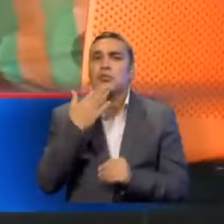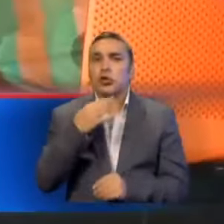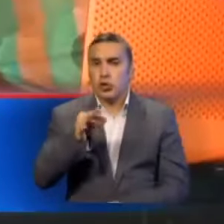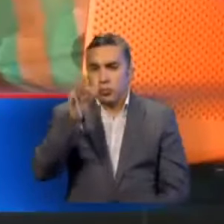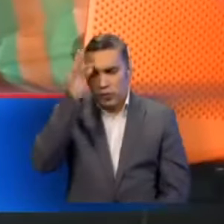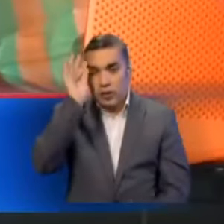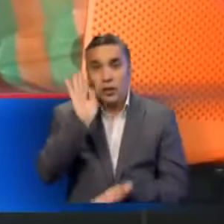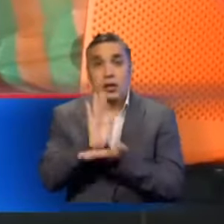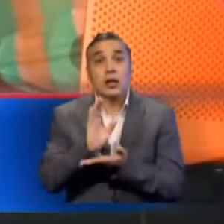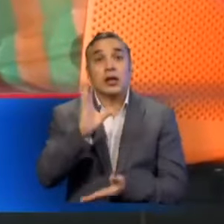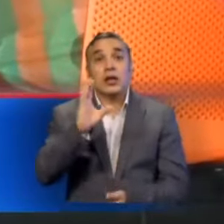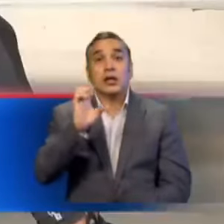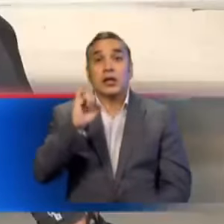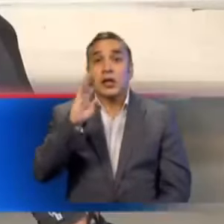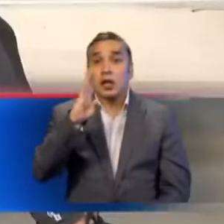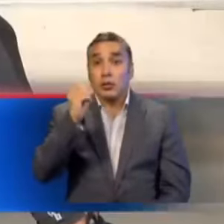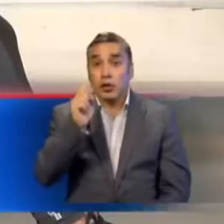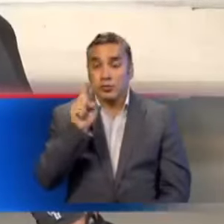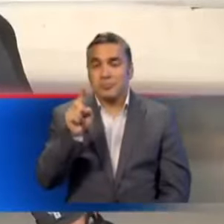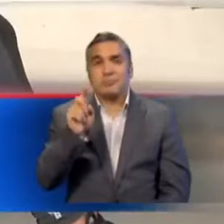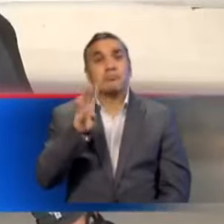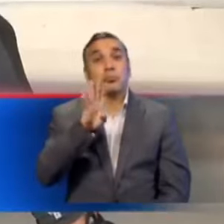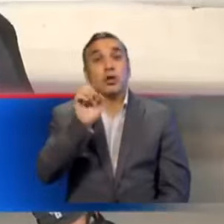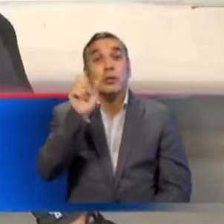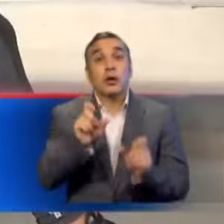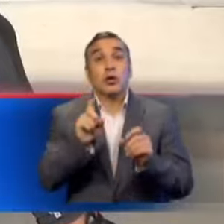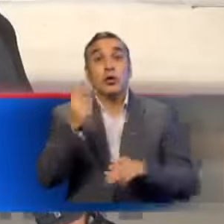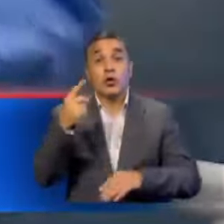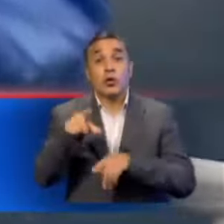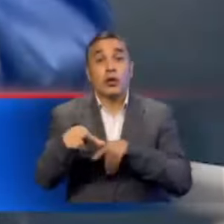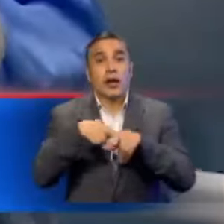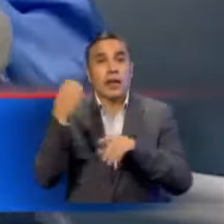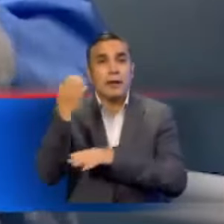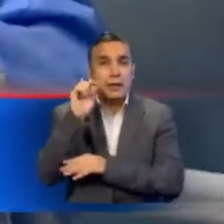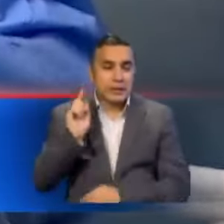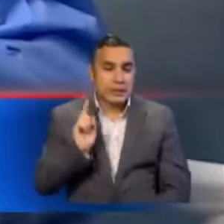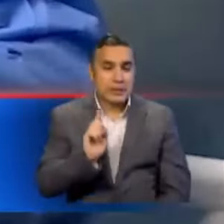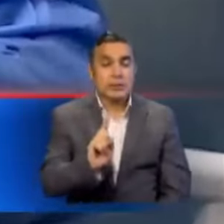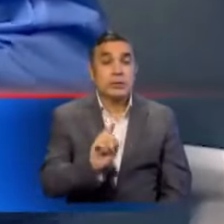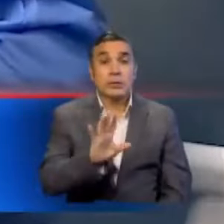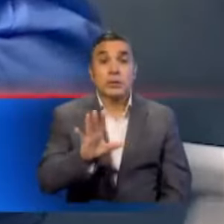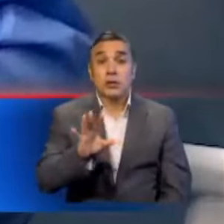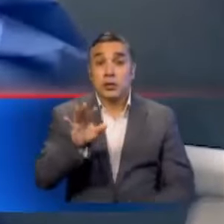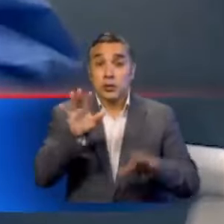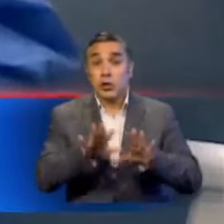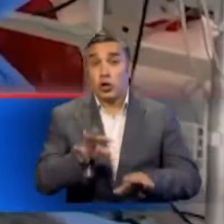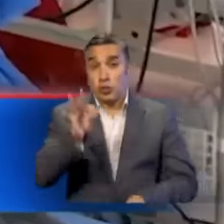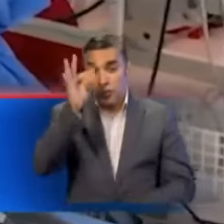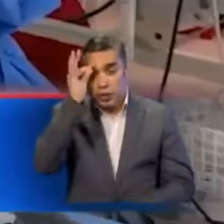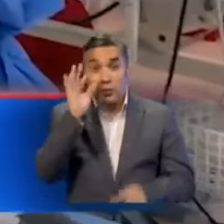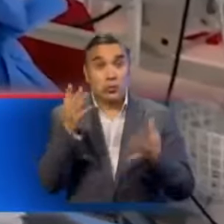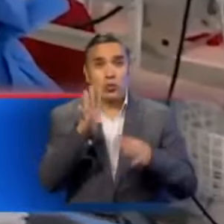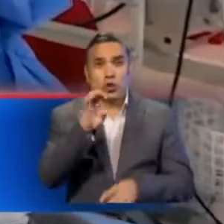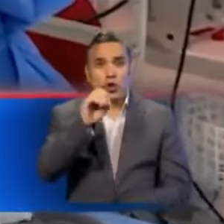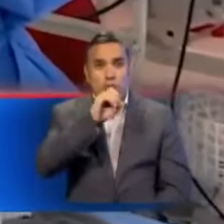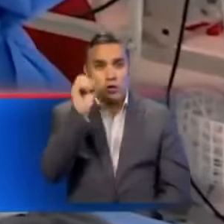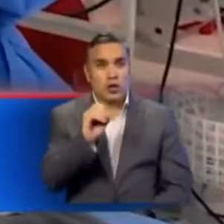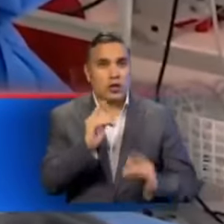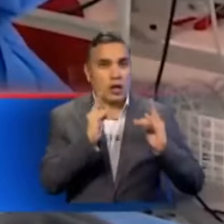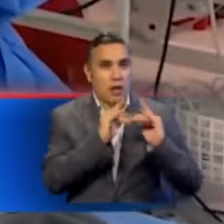del IES Los Ceibos, en donde se reciben hasta 40 pacientes por el área de emergencia. En hospitalización, la disponibilidad es del